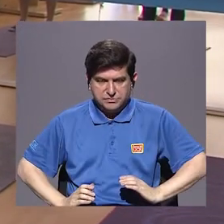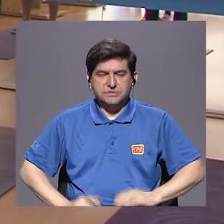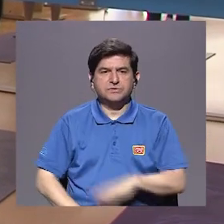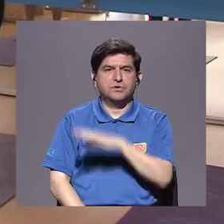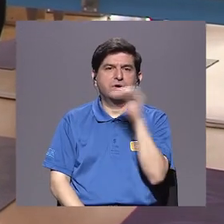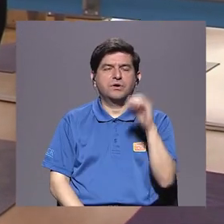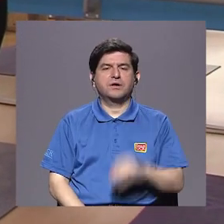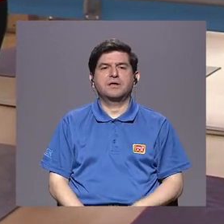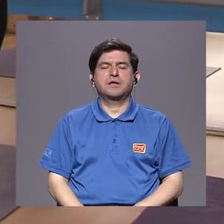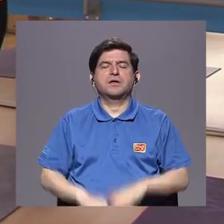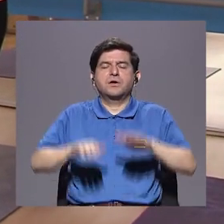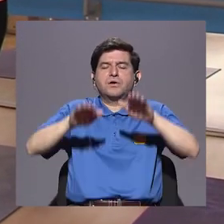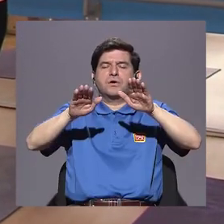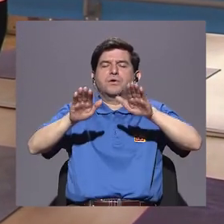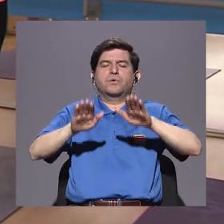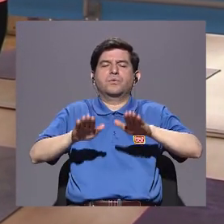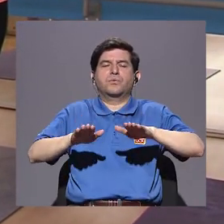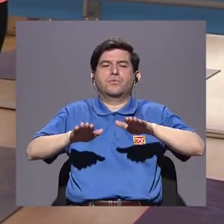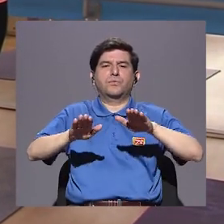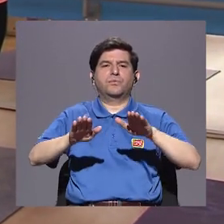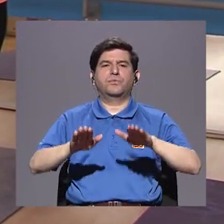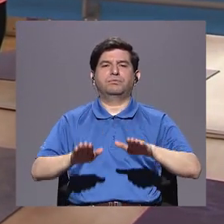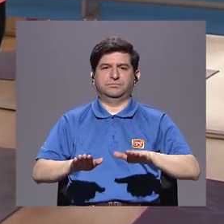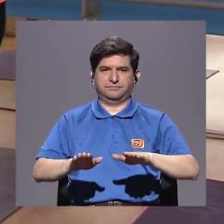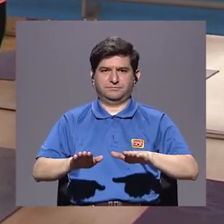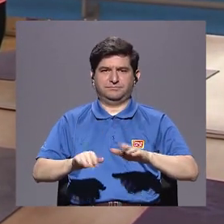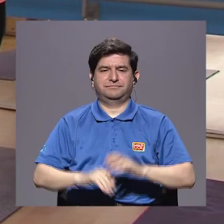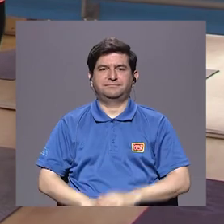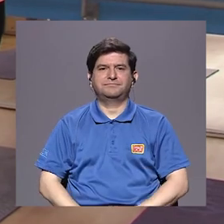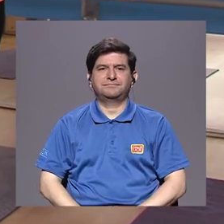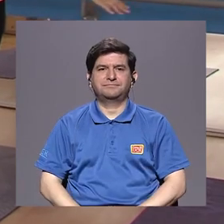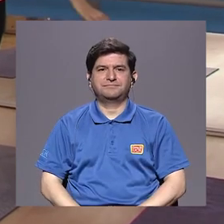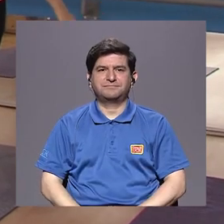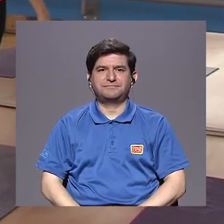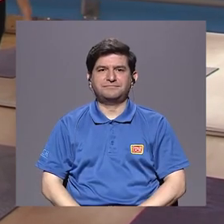y una relajación, ¿verdad? Entonces,